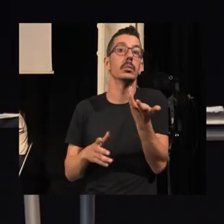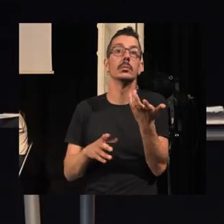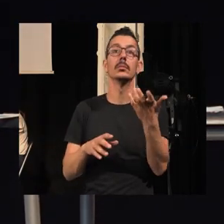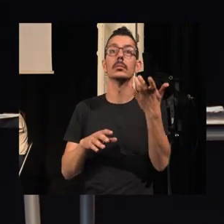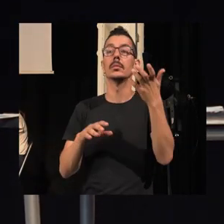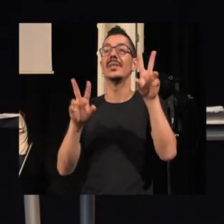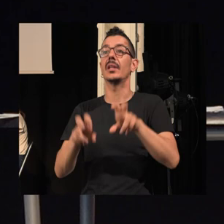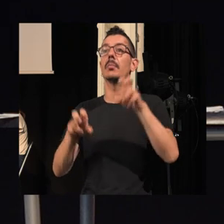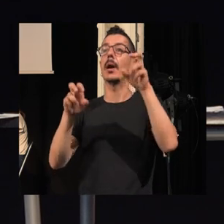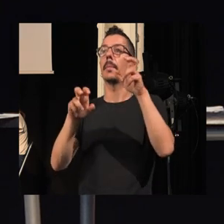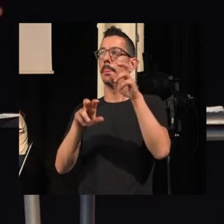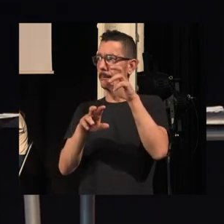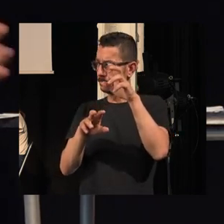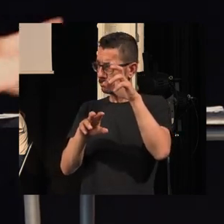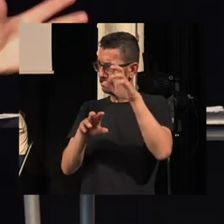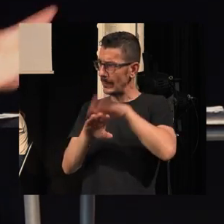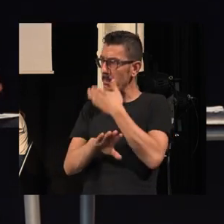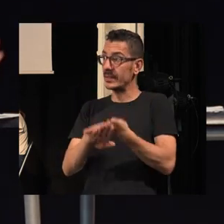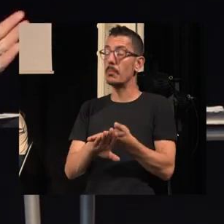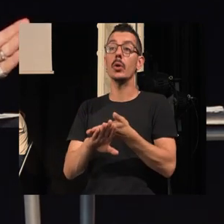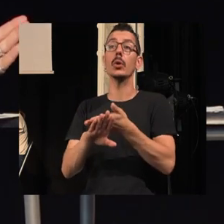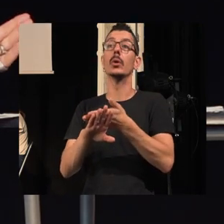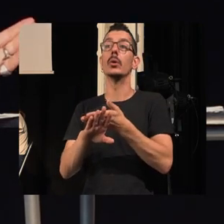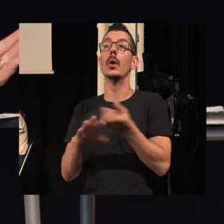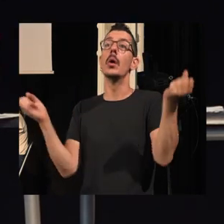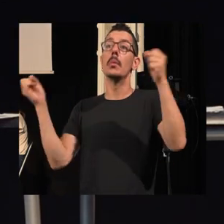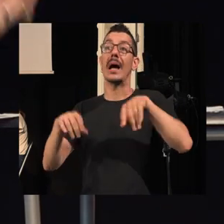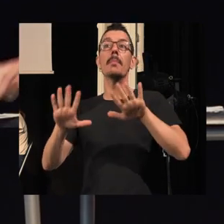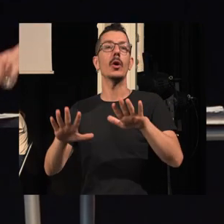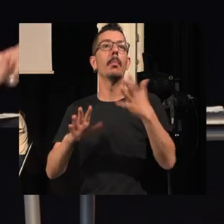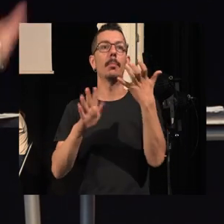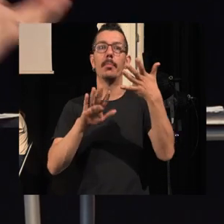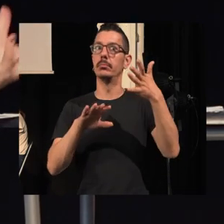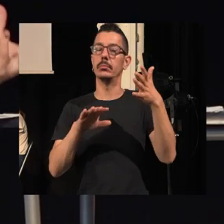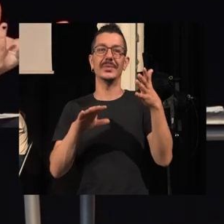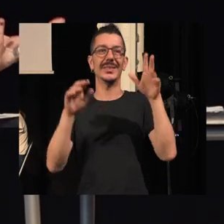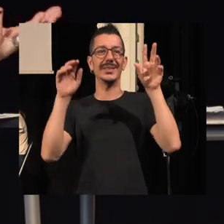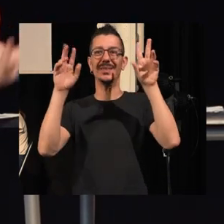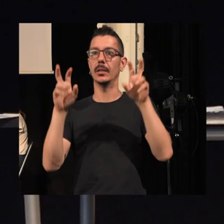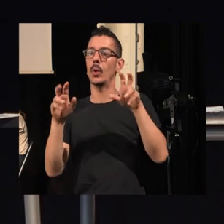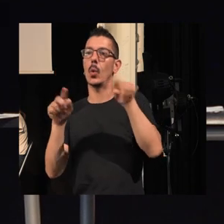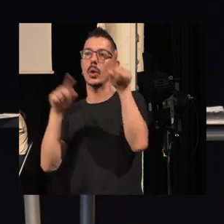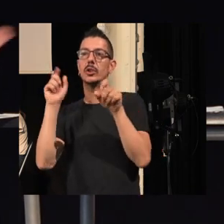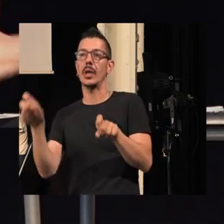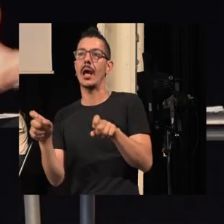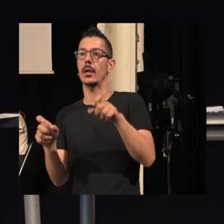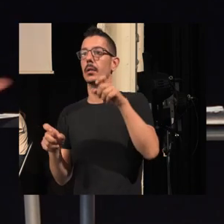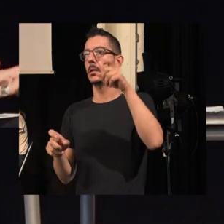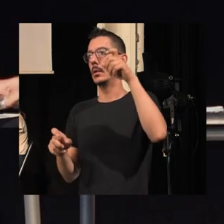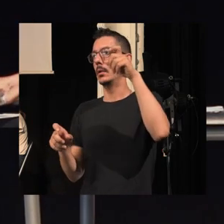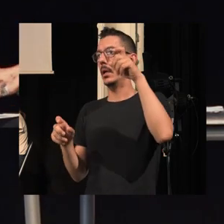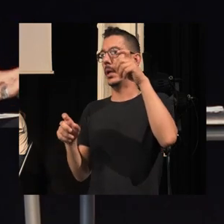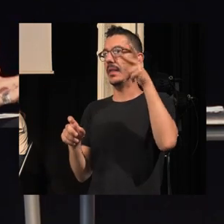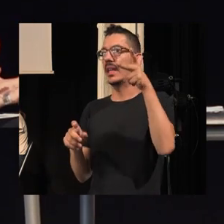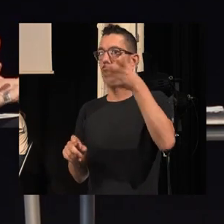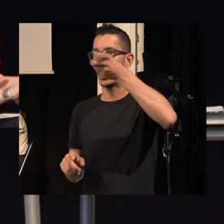derecho romano y el pater familias en toda esa herencia, sin cuestionar los modelos familiares, sin cuestionar